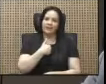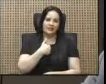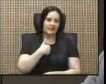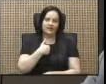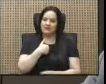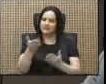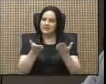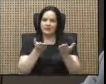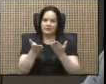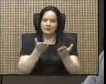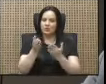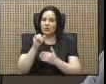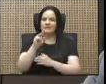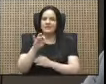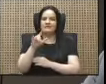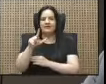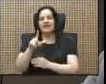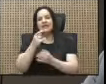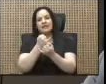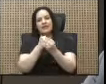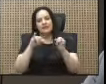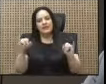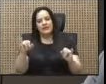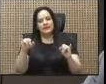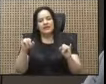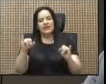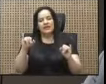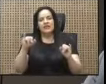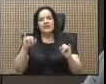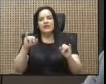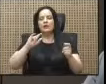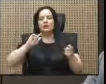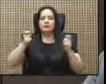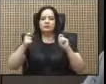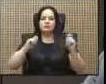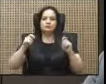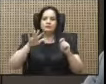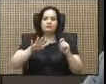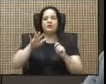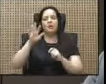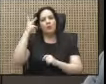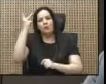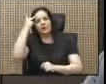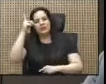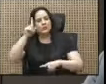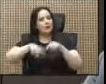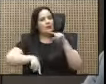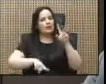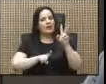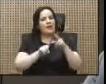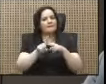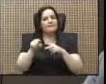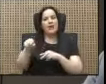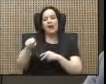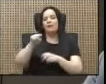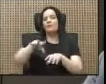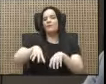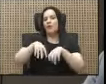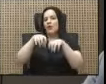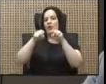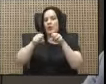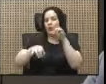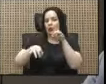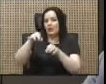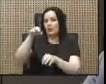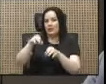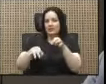servicio civil independiente de los vaivenes políticos, no puede aplicarle al Poder Judicial. También